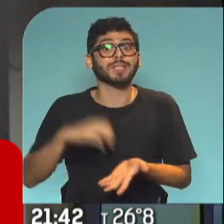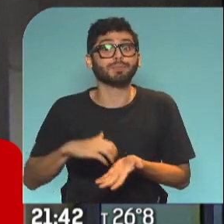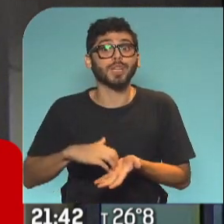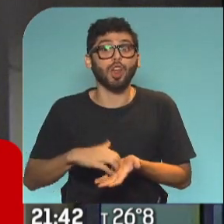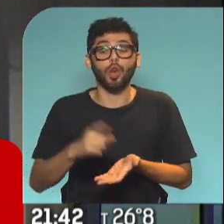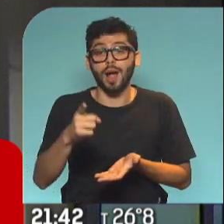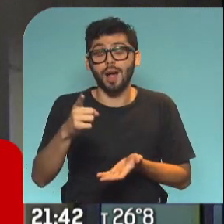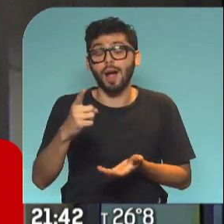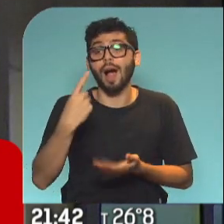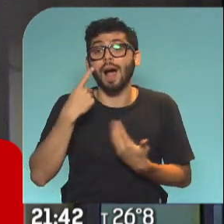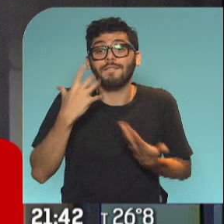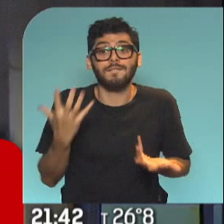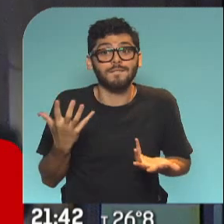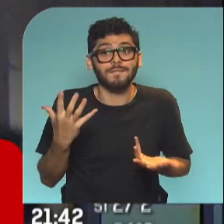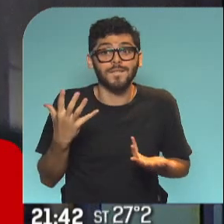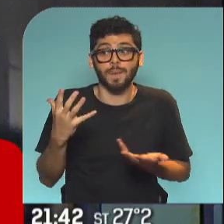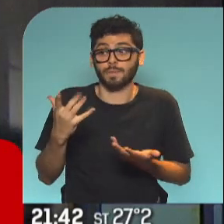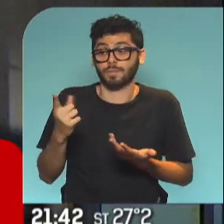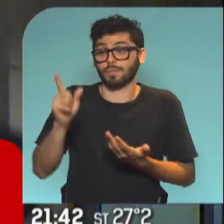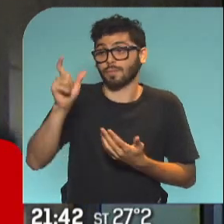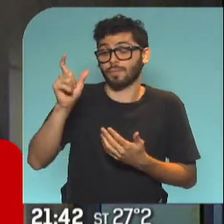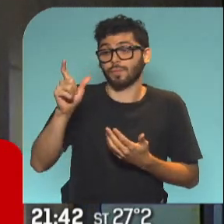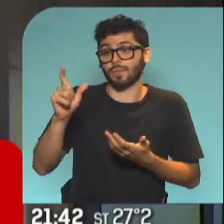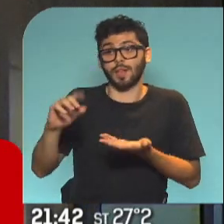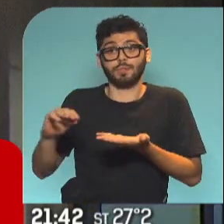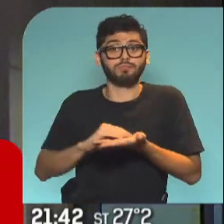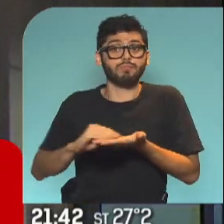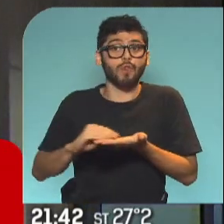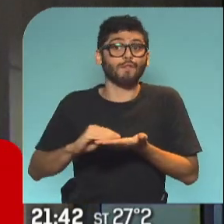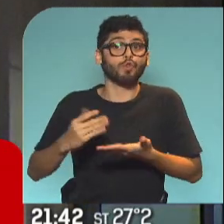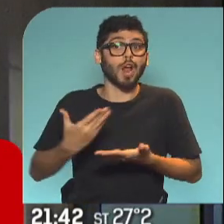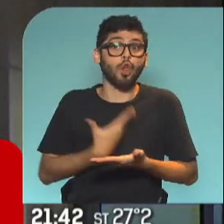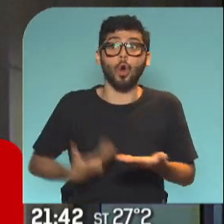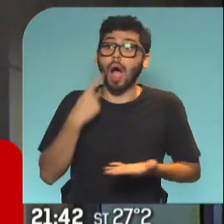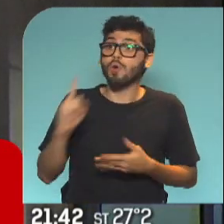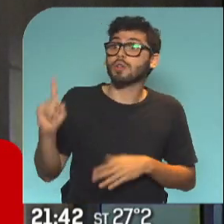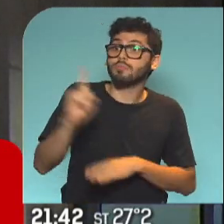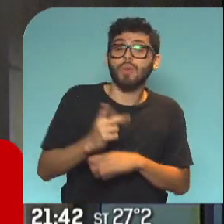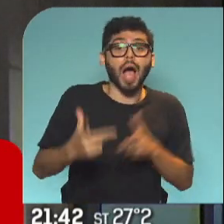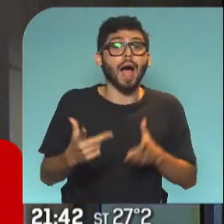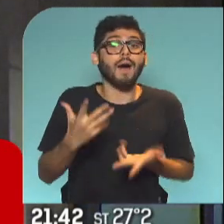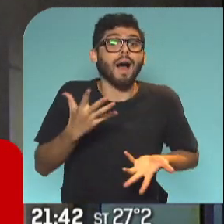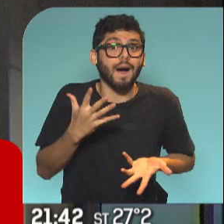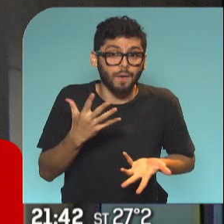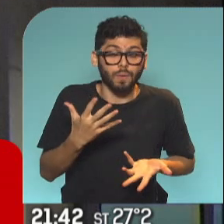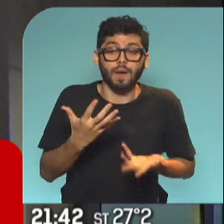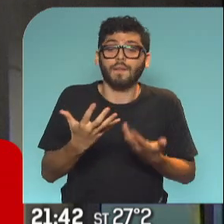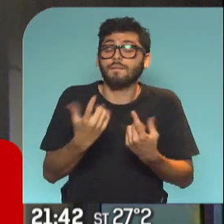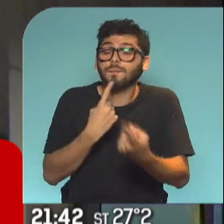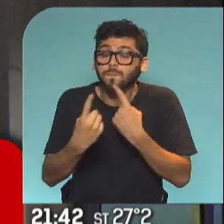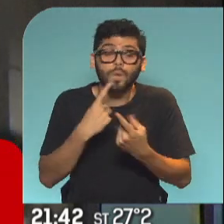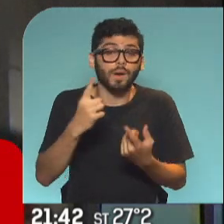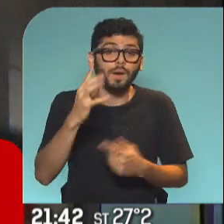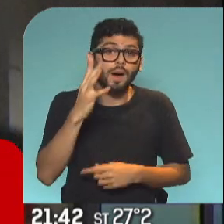palabra de algunos de los representantes del Gabinete Nacional que se hicieron presentes para recibir